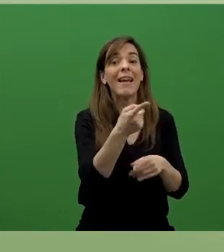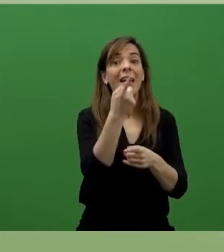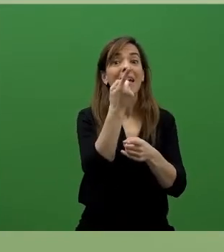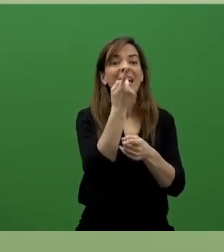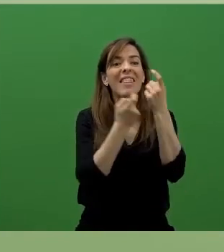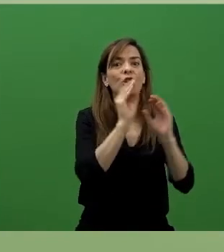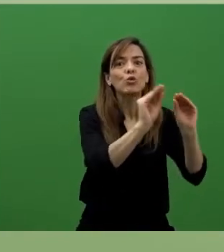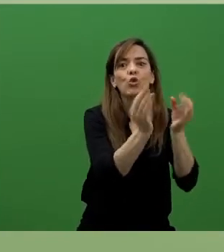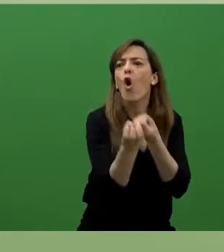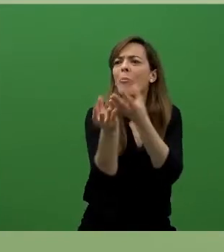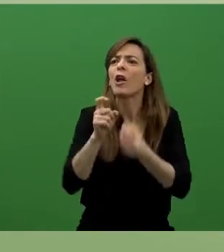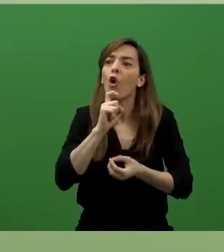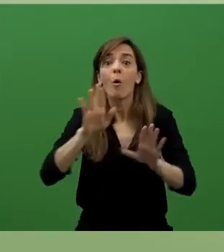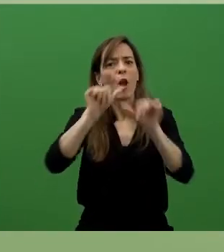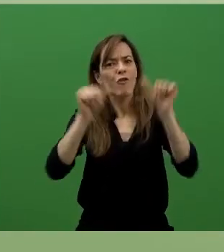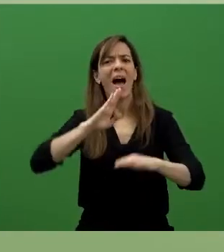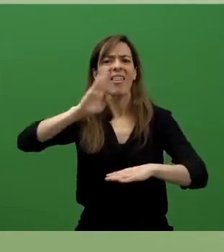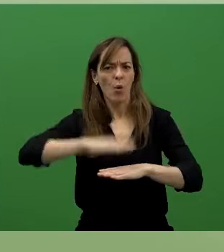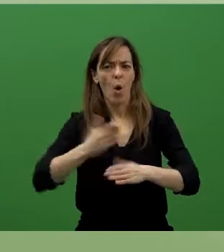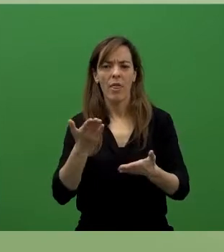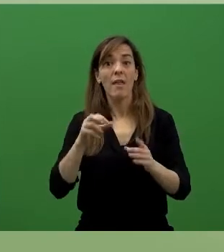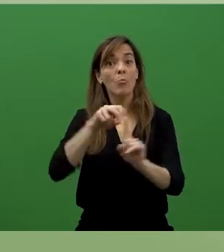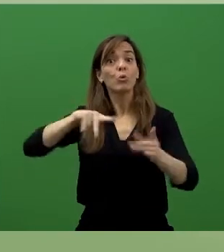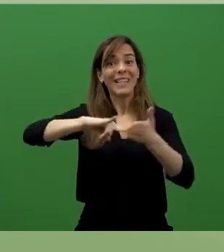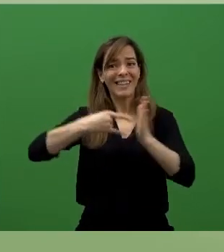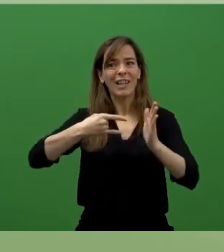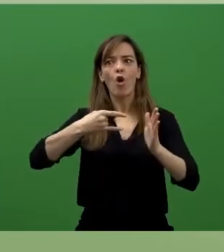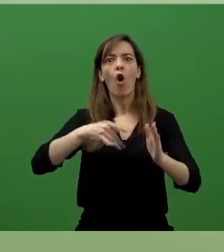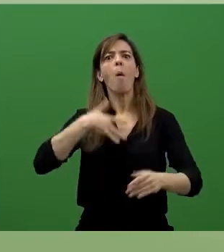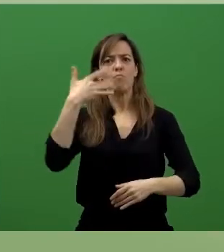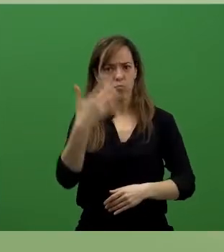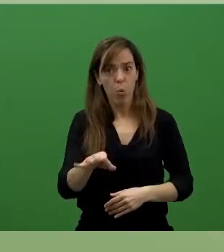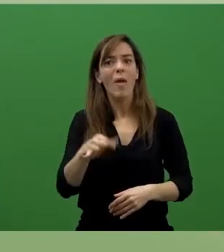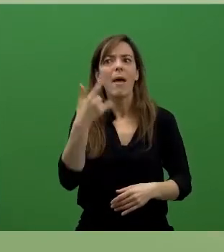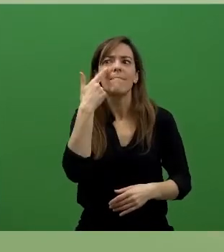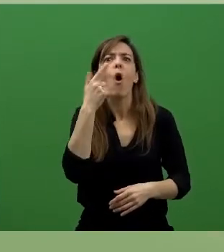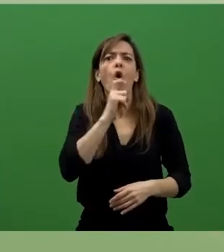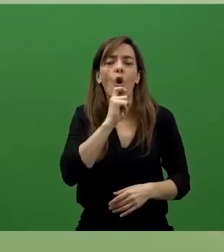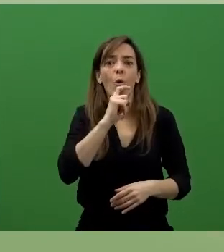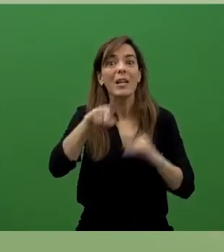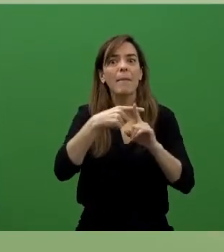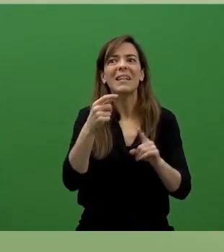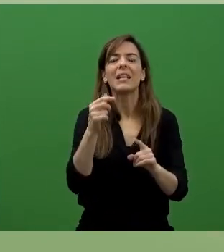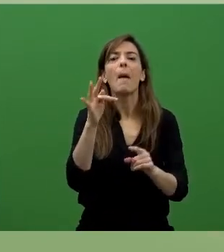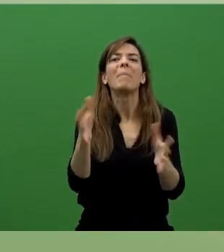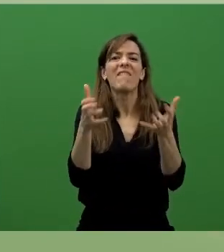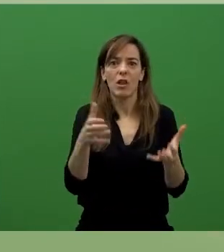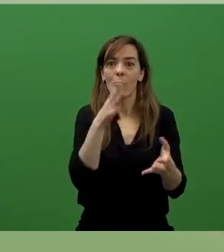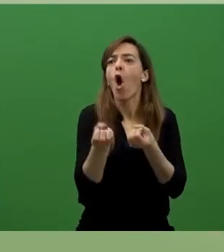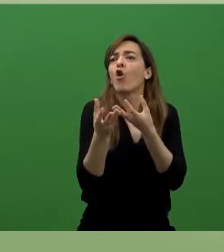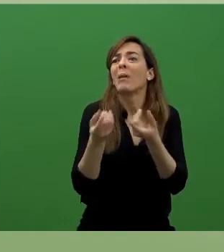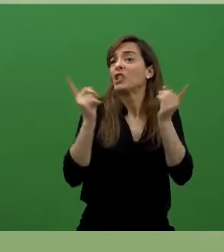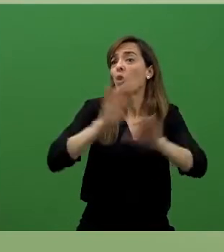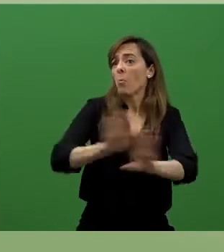manera adecuada, que técnicamente sea posible y que además esto tenga un beneficio? Es decir, no es compartir por compartir. En nuestro